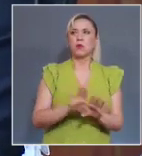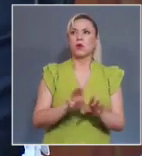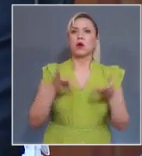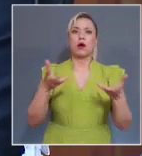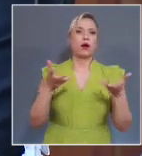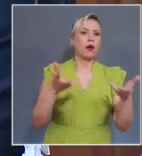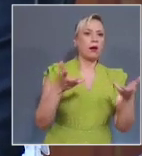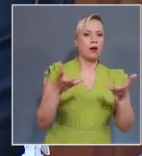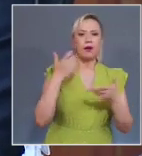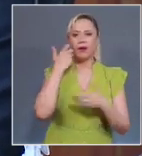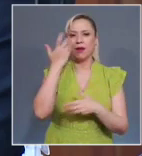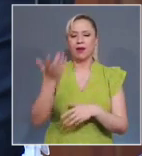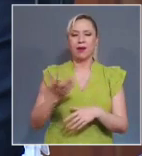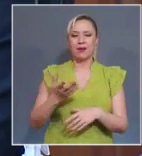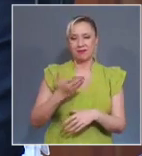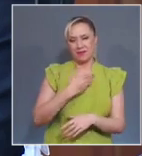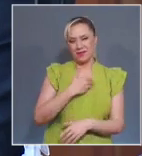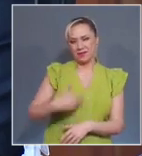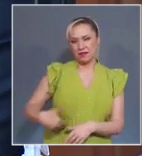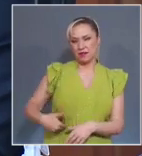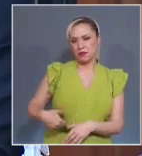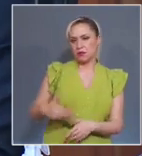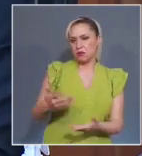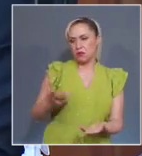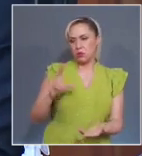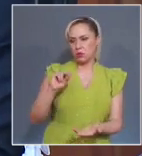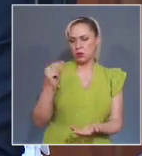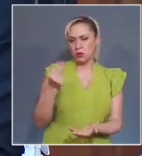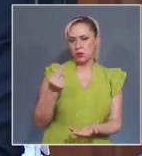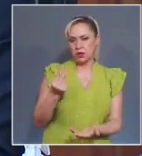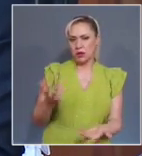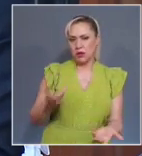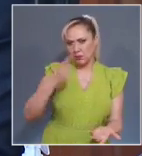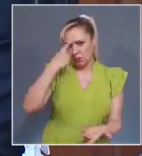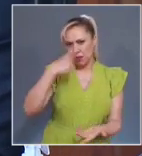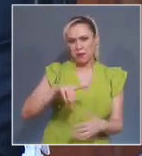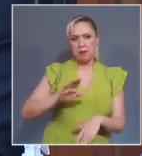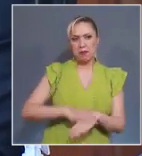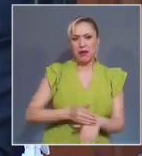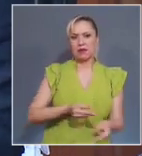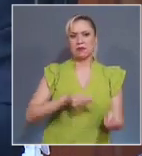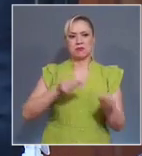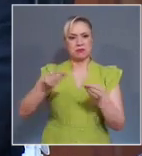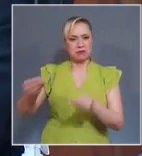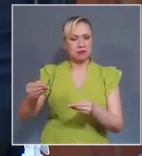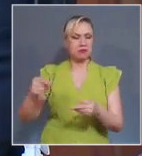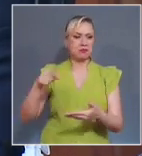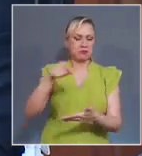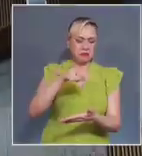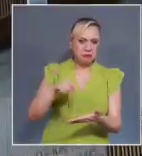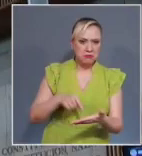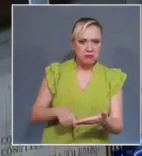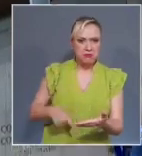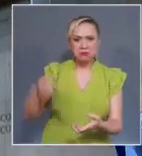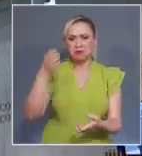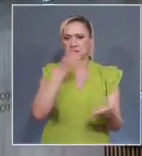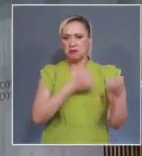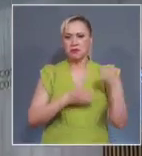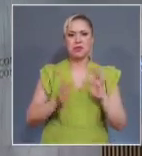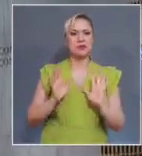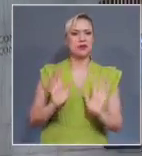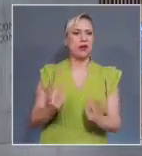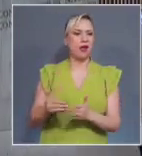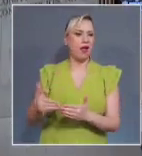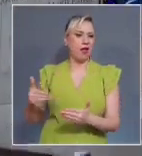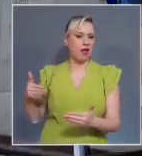práctico tendría devolverle el asunto para que los vea de manera conjunta. Al final, por